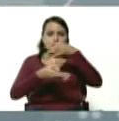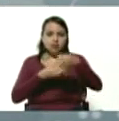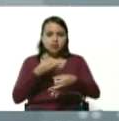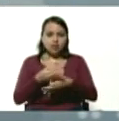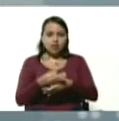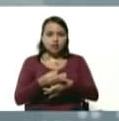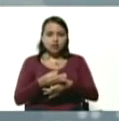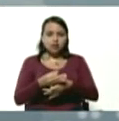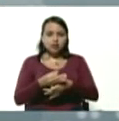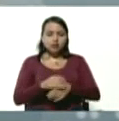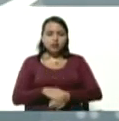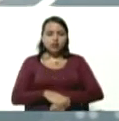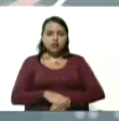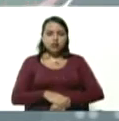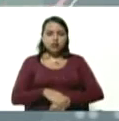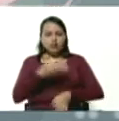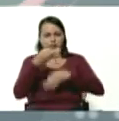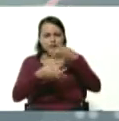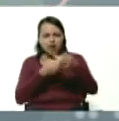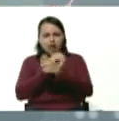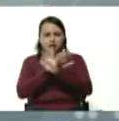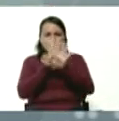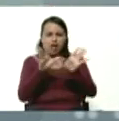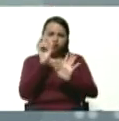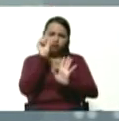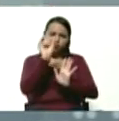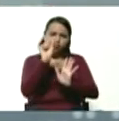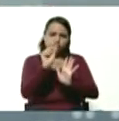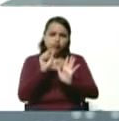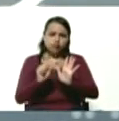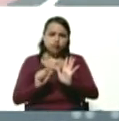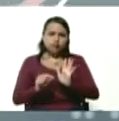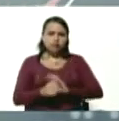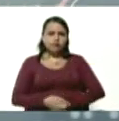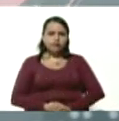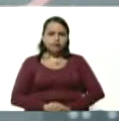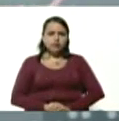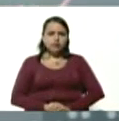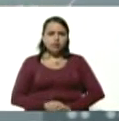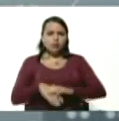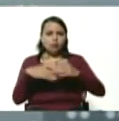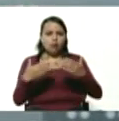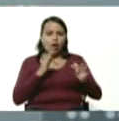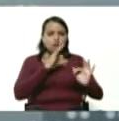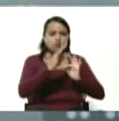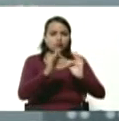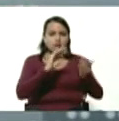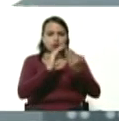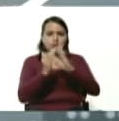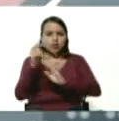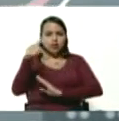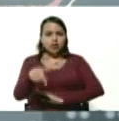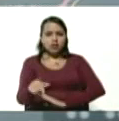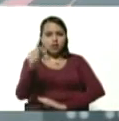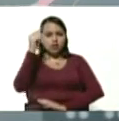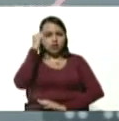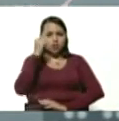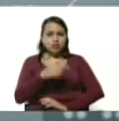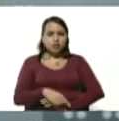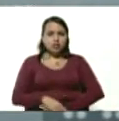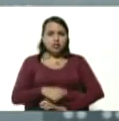manera más formalizada de estos casos de transmisión comunitaria, al día de hoy reportamos